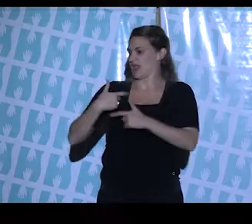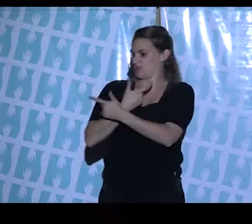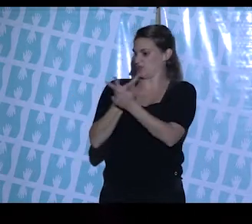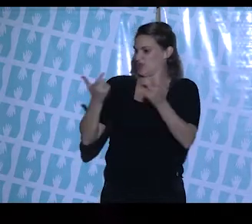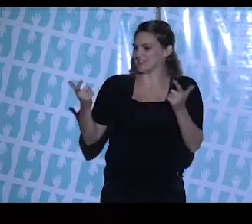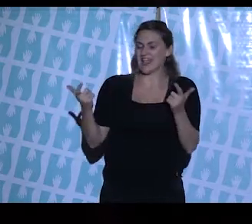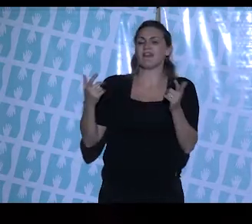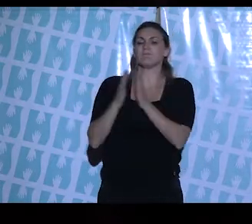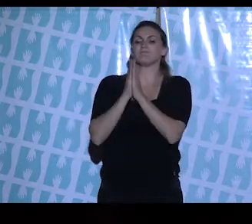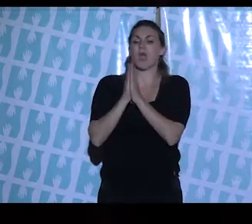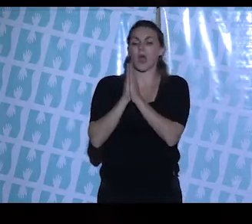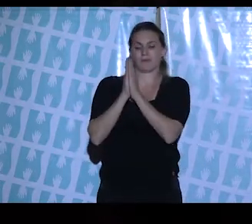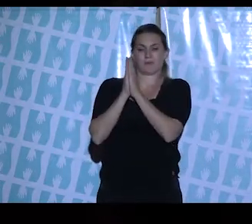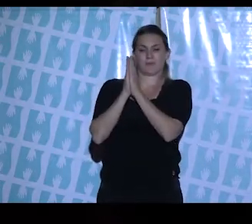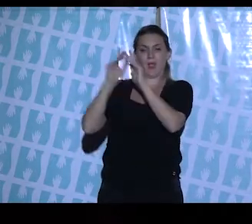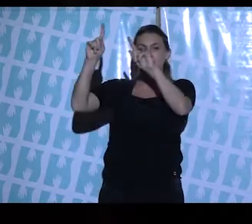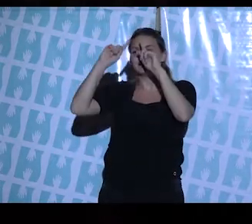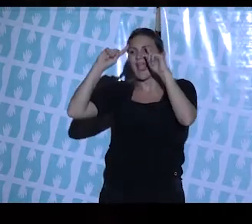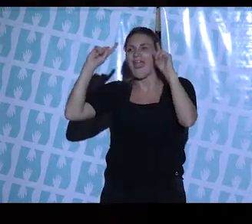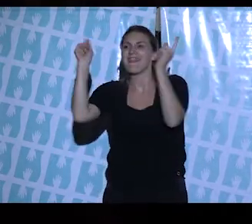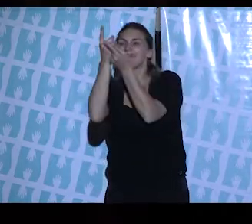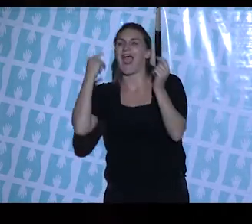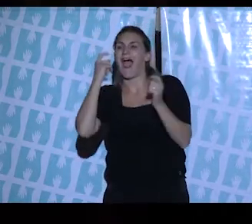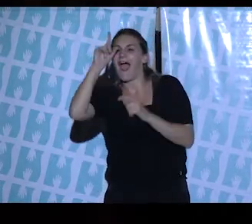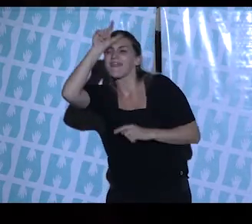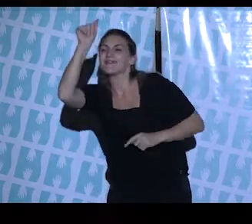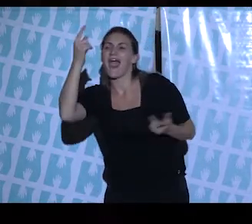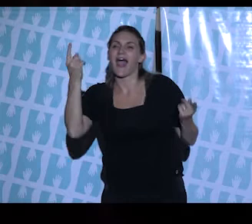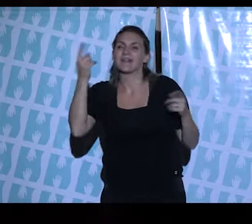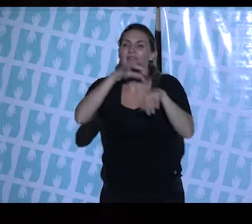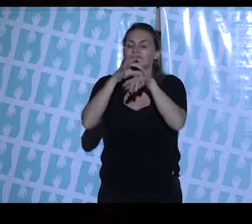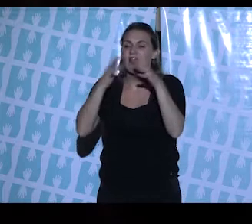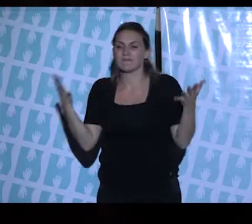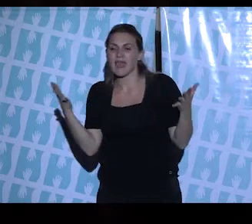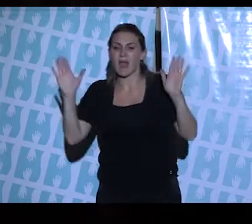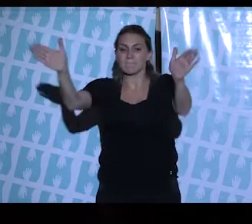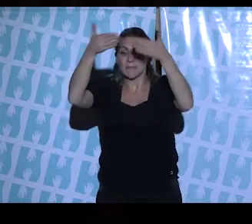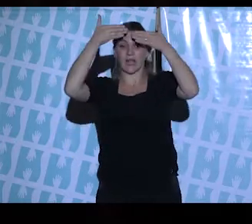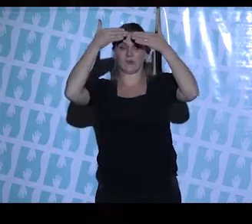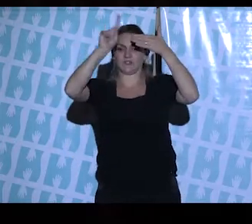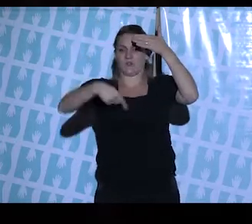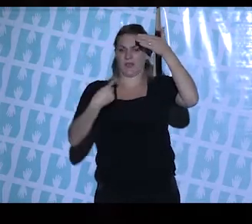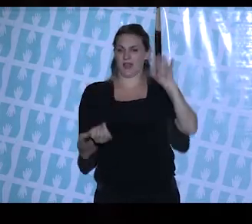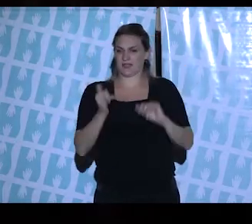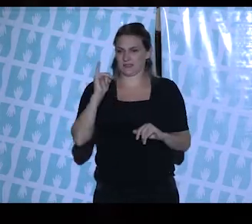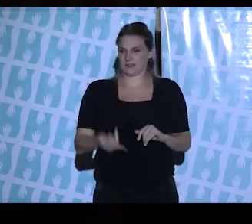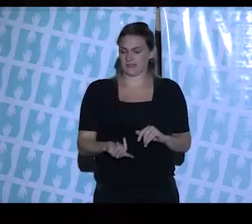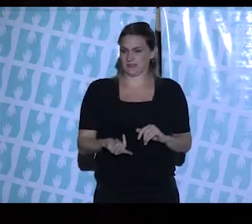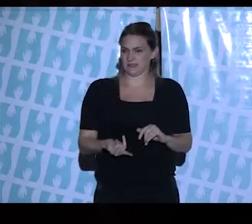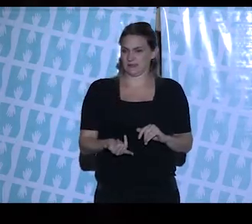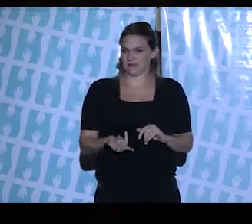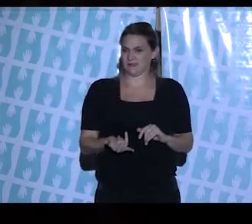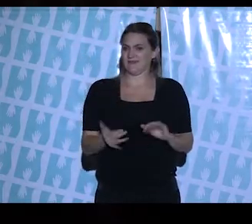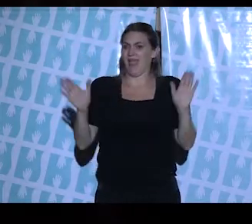menos prejuicios se tienen. Desgraciadamente todavía nuestra sociedad no tiene el nivel cultural